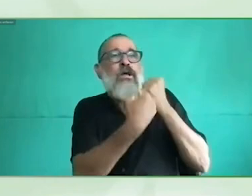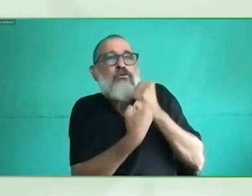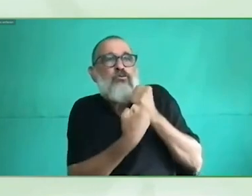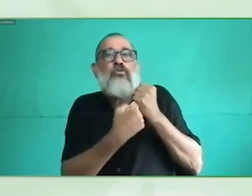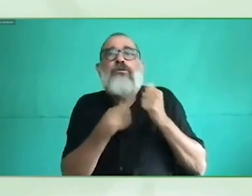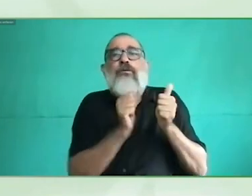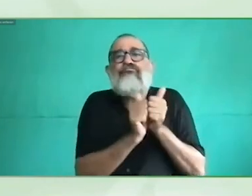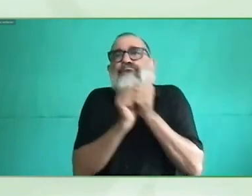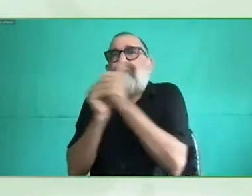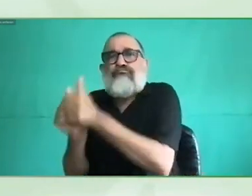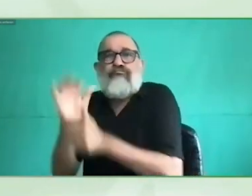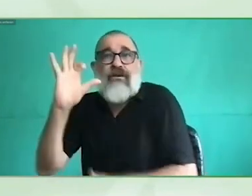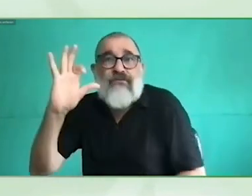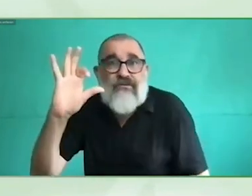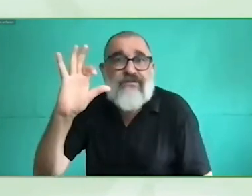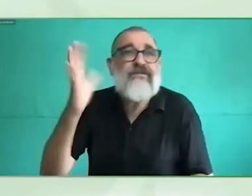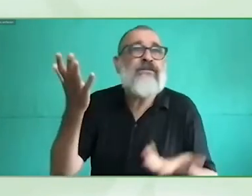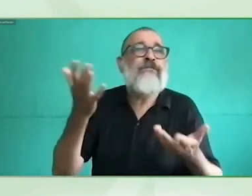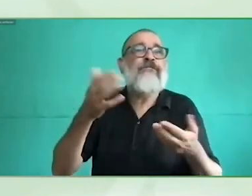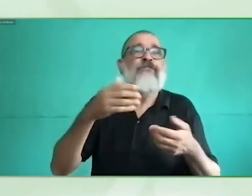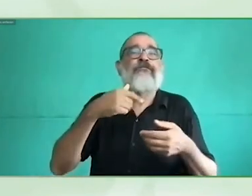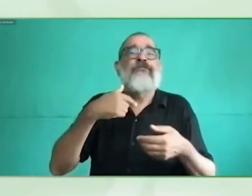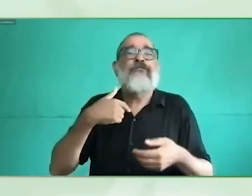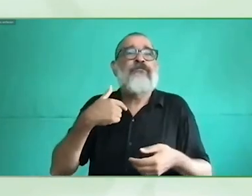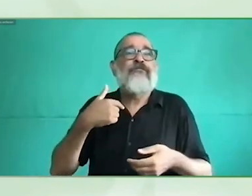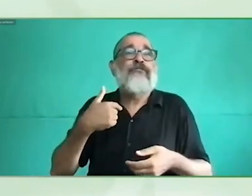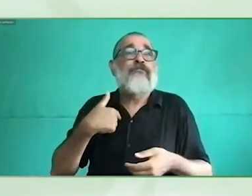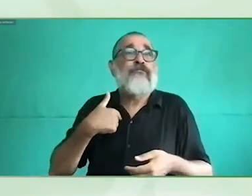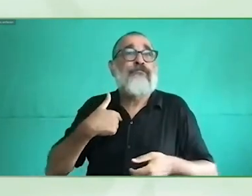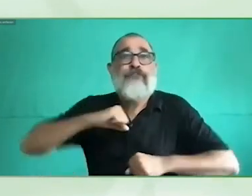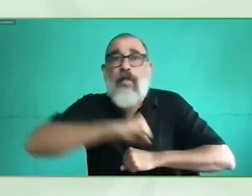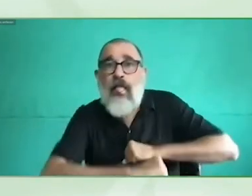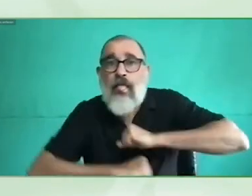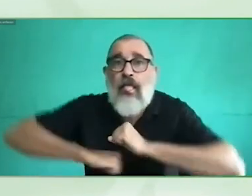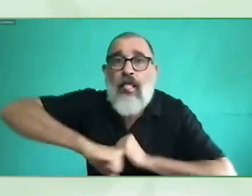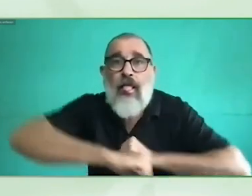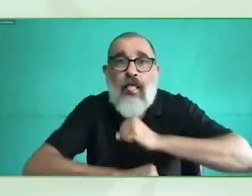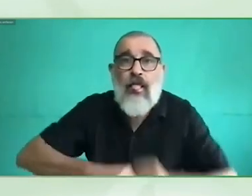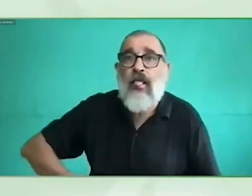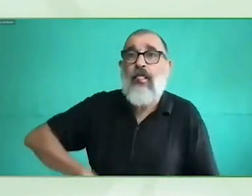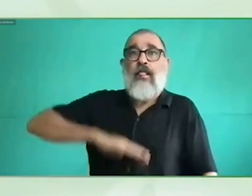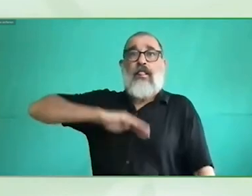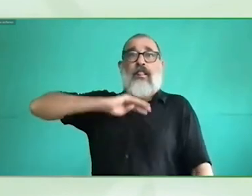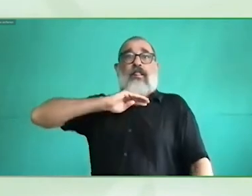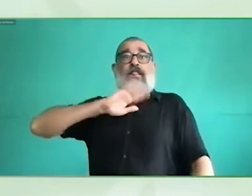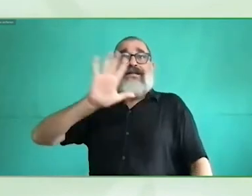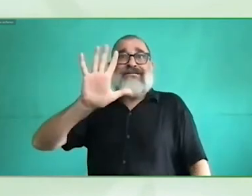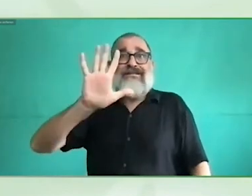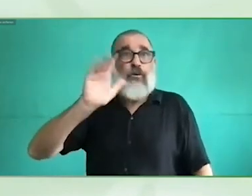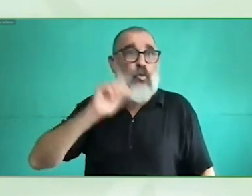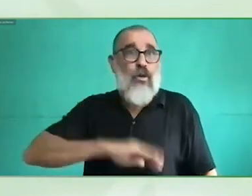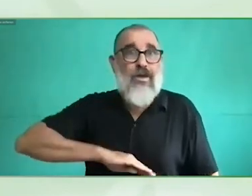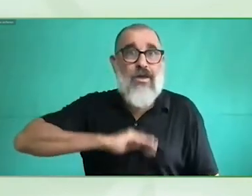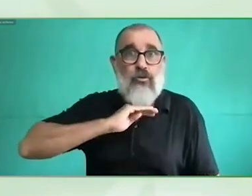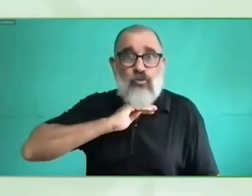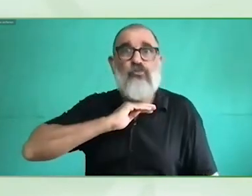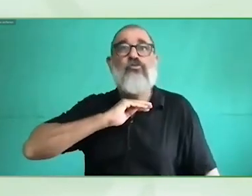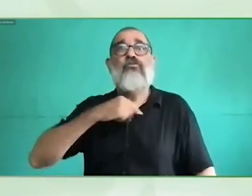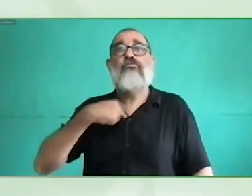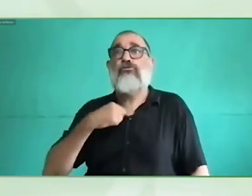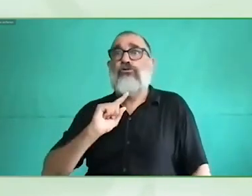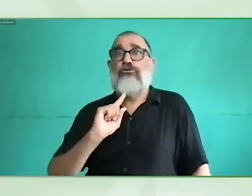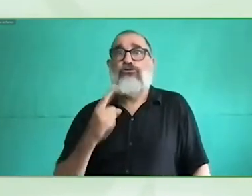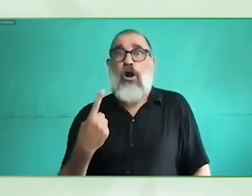una escuela Sí el sistema escolar aún no piensa en esas diferencias y en esas